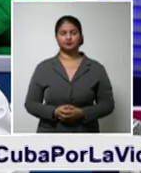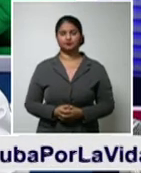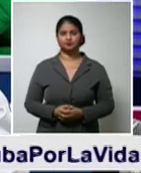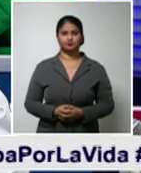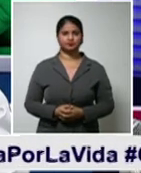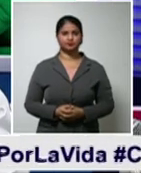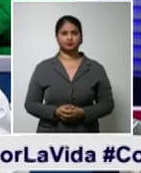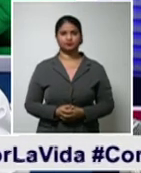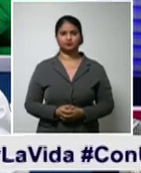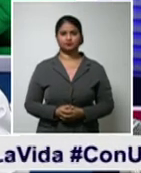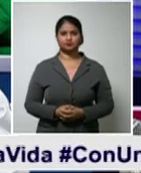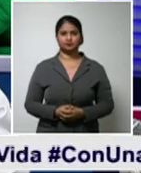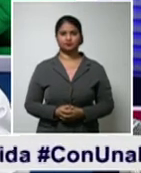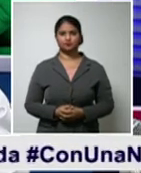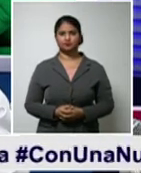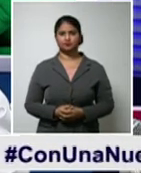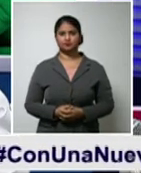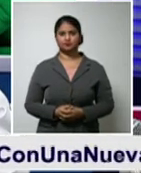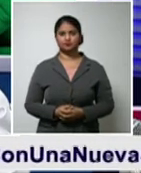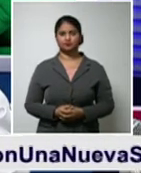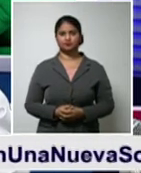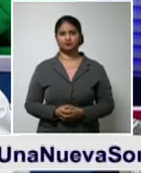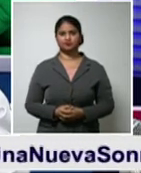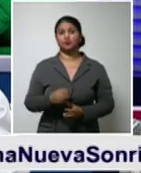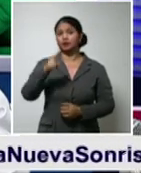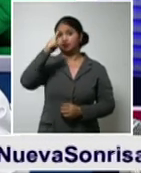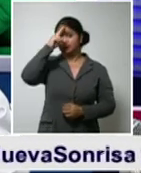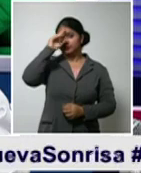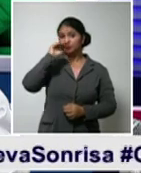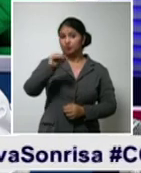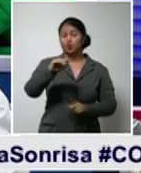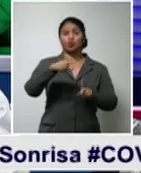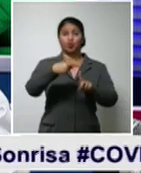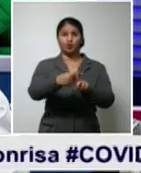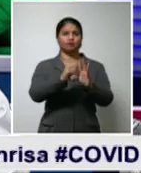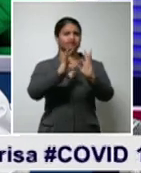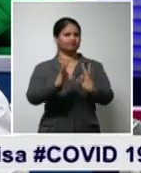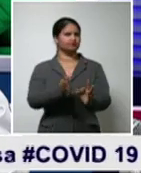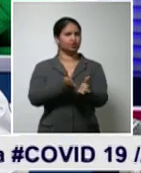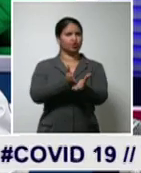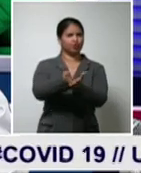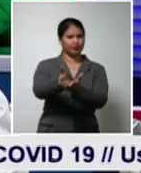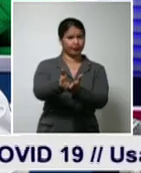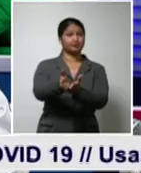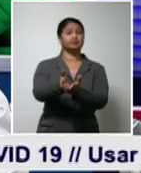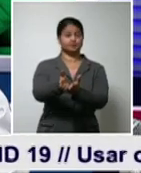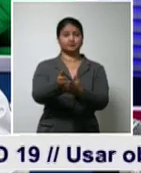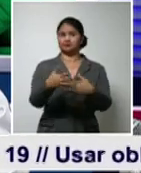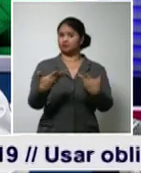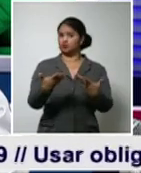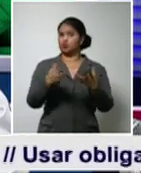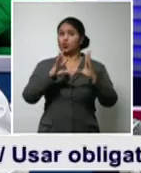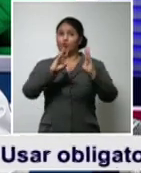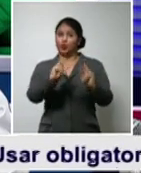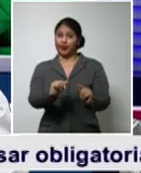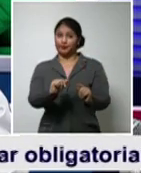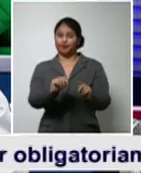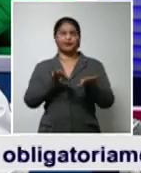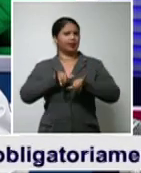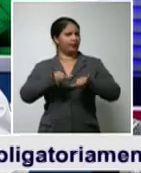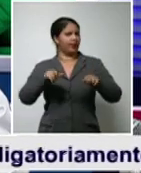país. Hoy activos, sea ingresados positivos, una cifra también